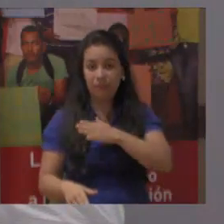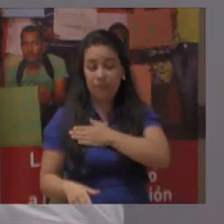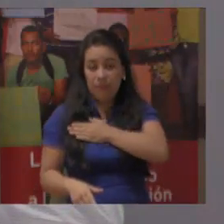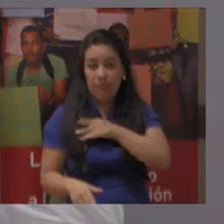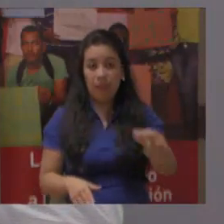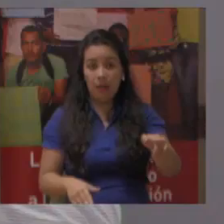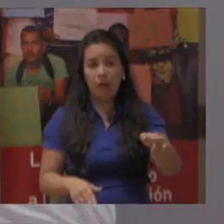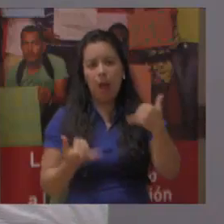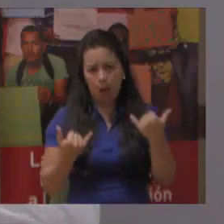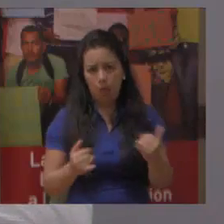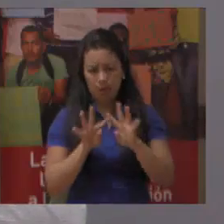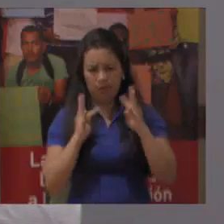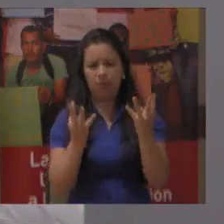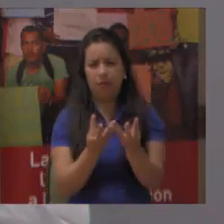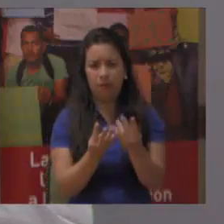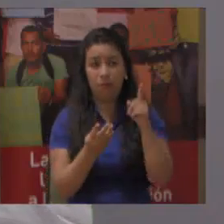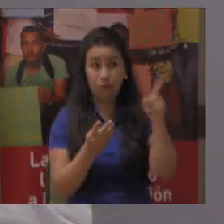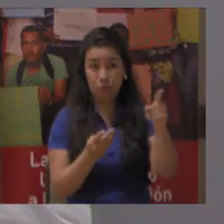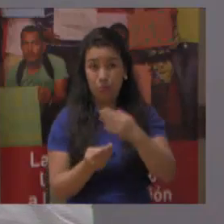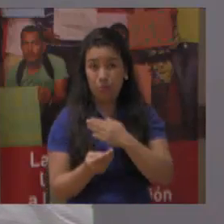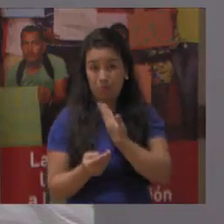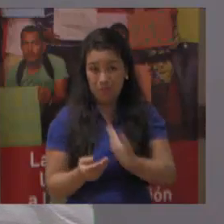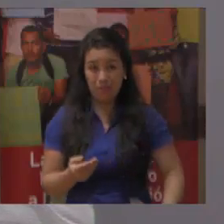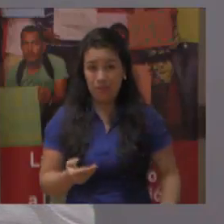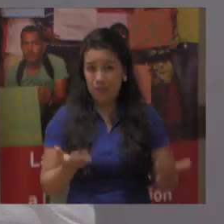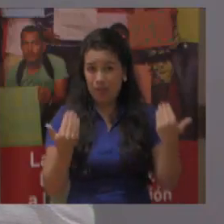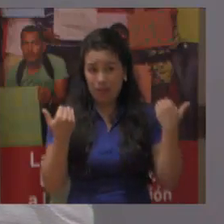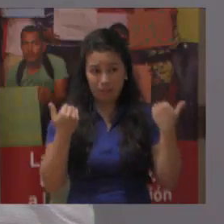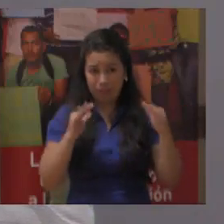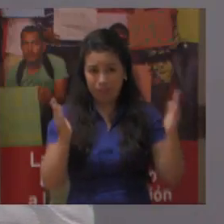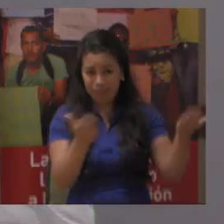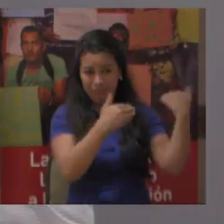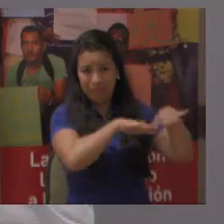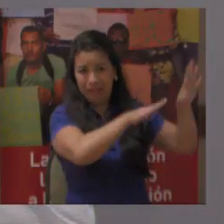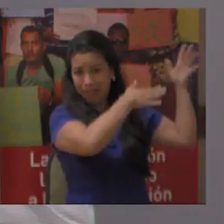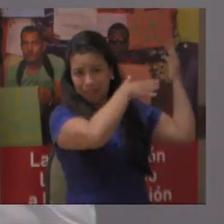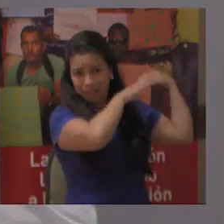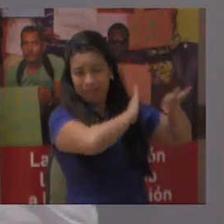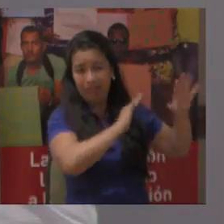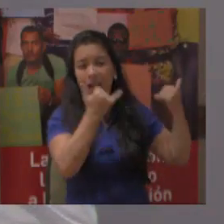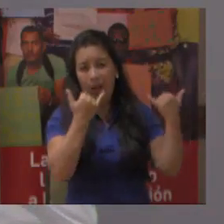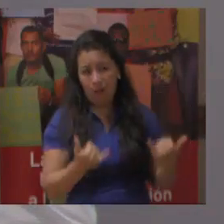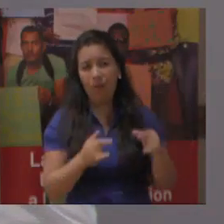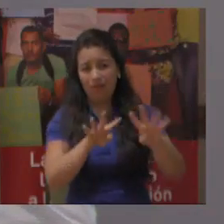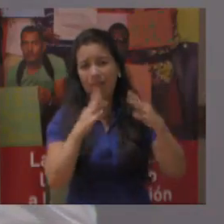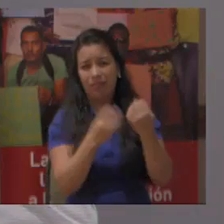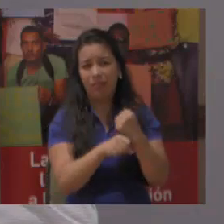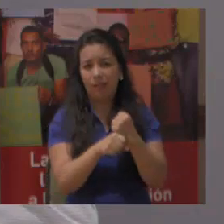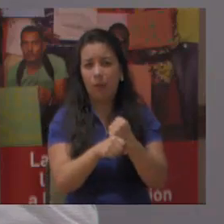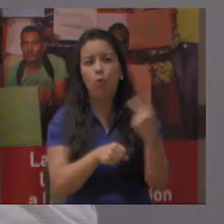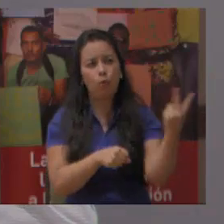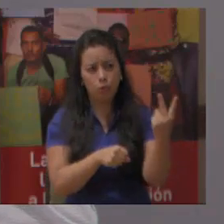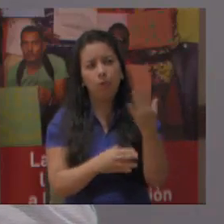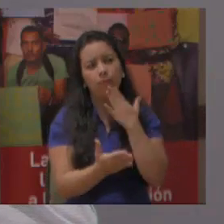es presidente. Ambos han hecho un gran trabajo por el país, pero si nosotros no logramos despolitizar